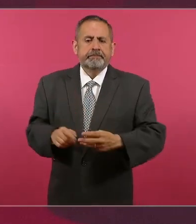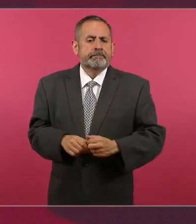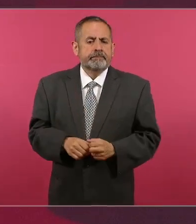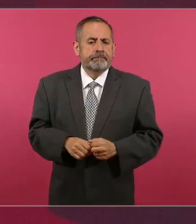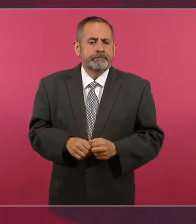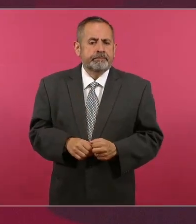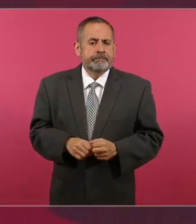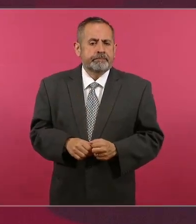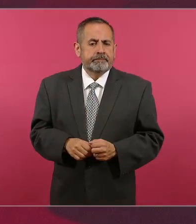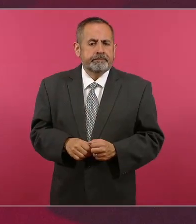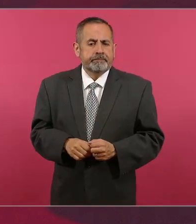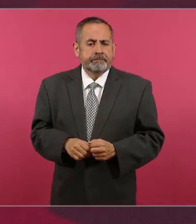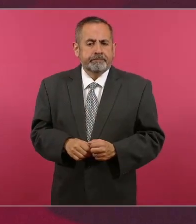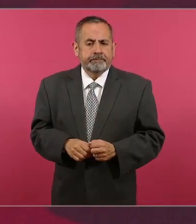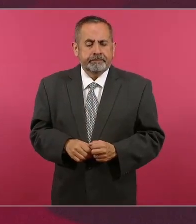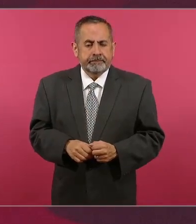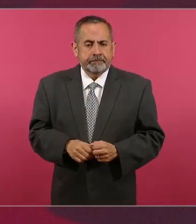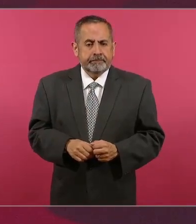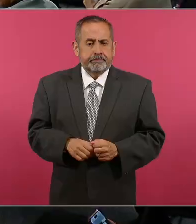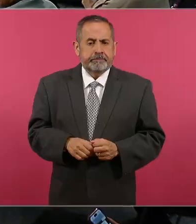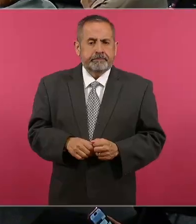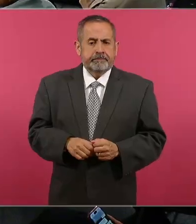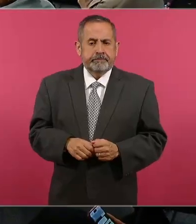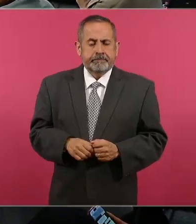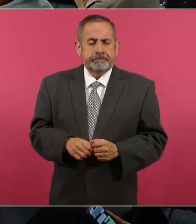que vinieron a